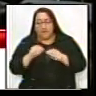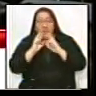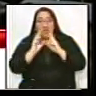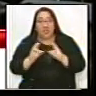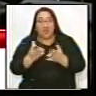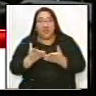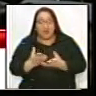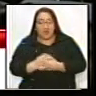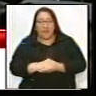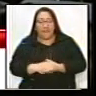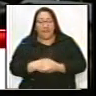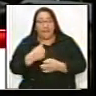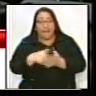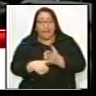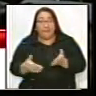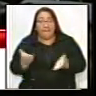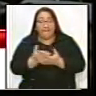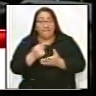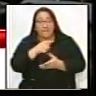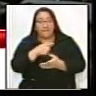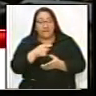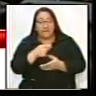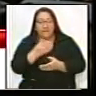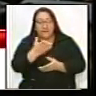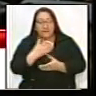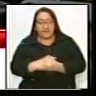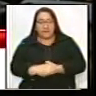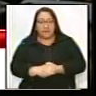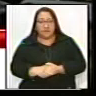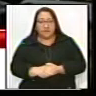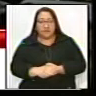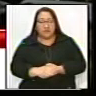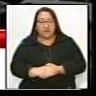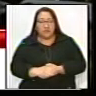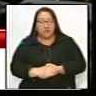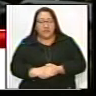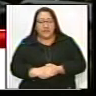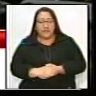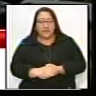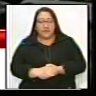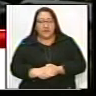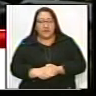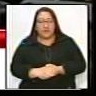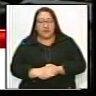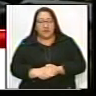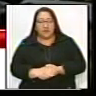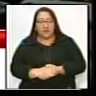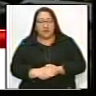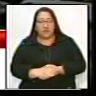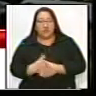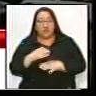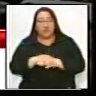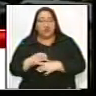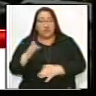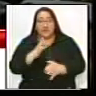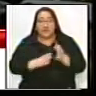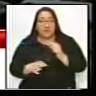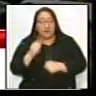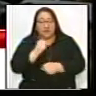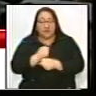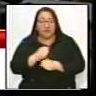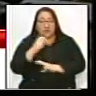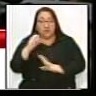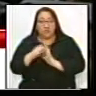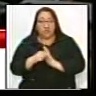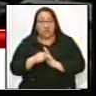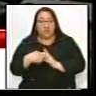respuesta del documento que él nos, de la petición que nos había hecho llegar respecto a la, al financiamiento de la ejecución de un